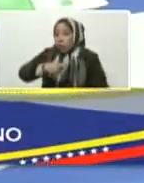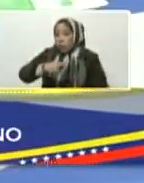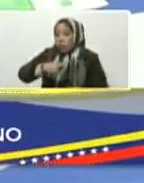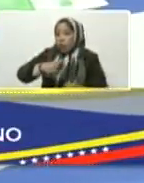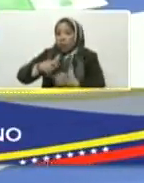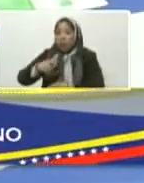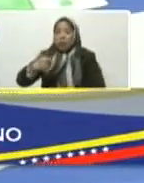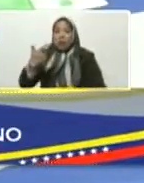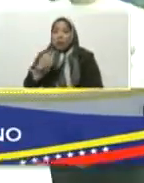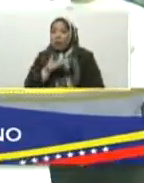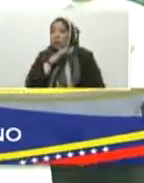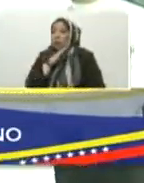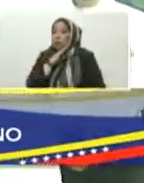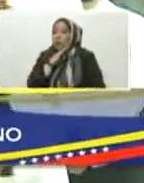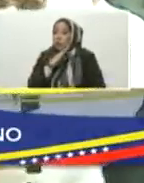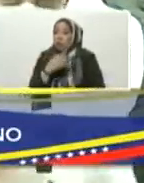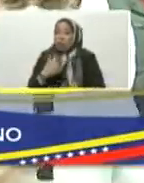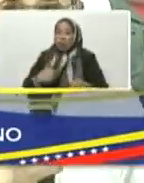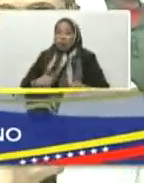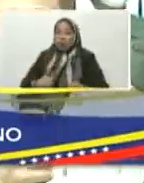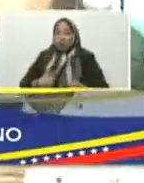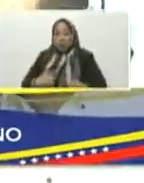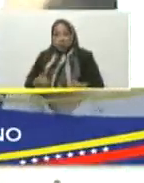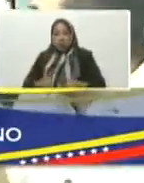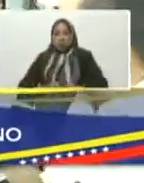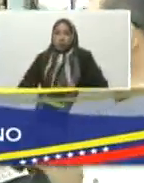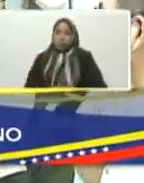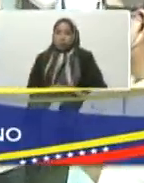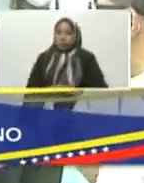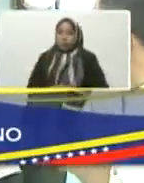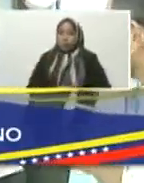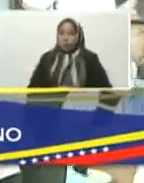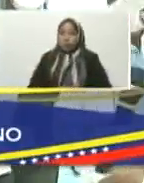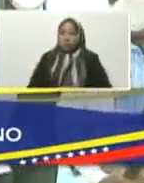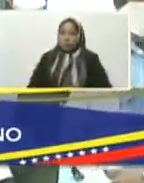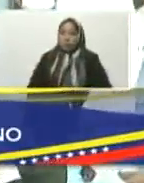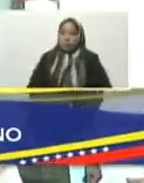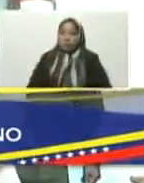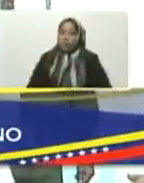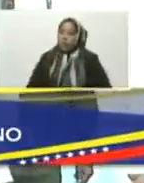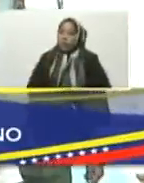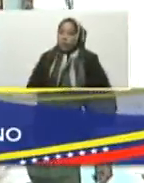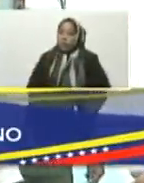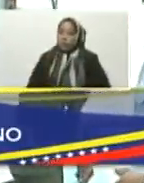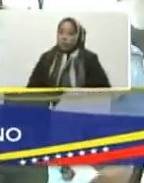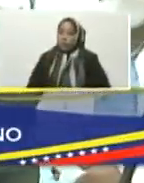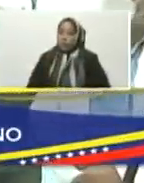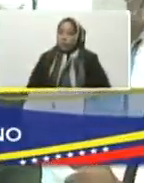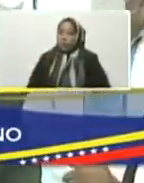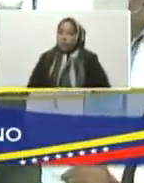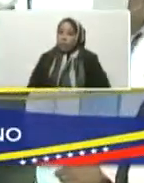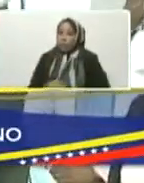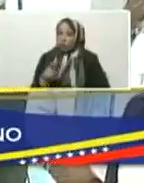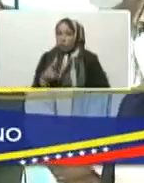son personas comprometidas. Entonces, bueno, aquí estamos viendo Super Bigote también.